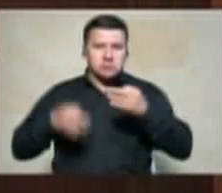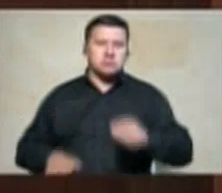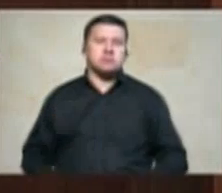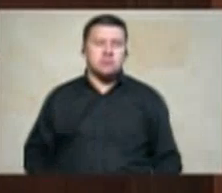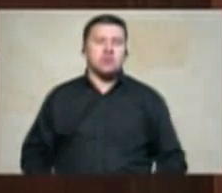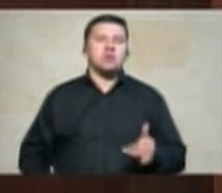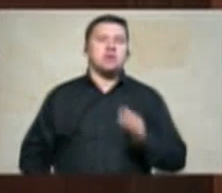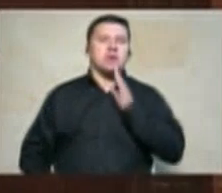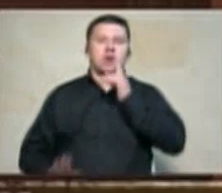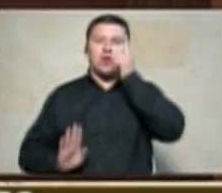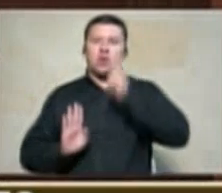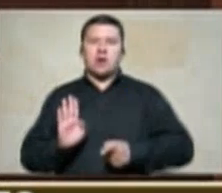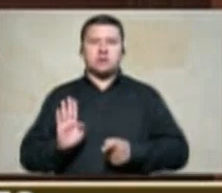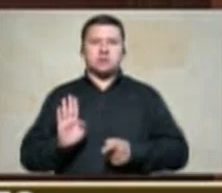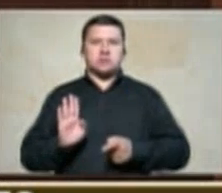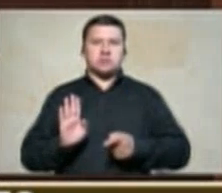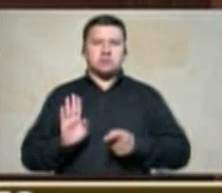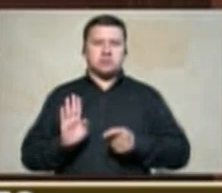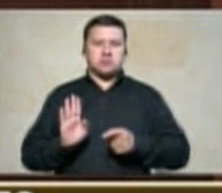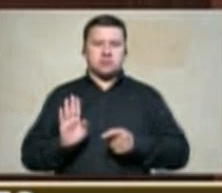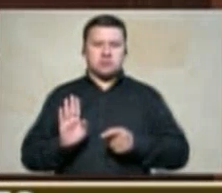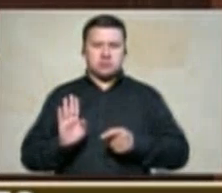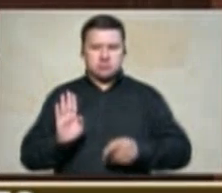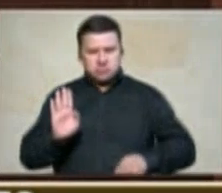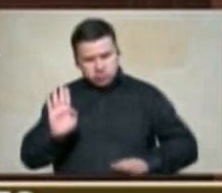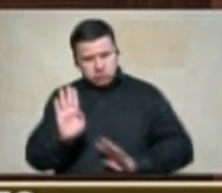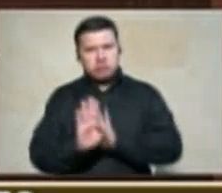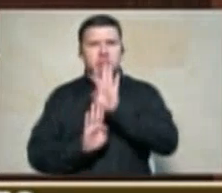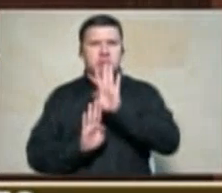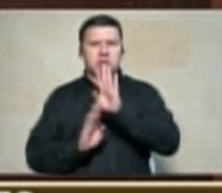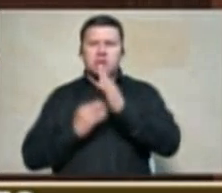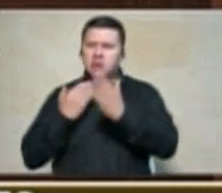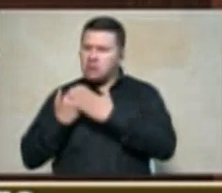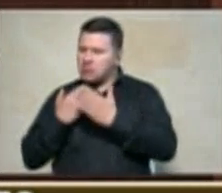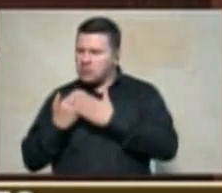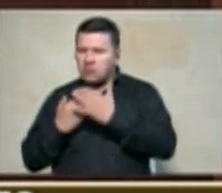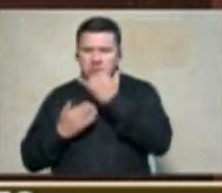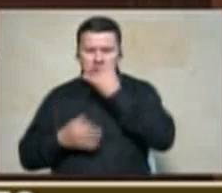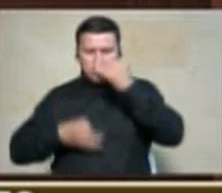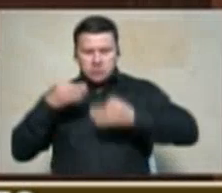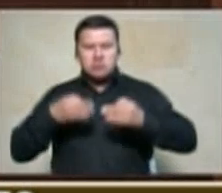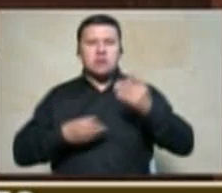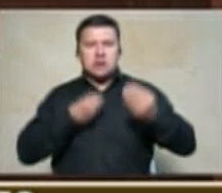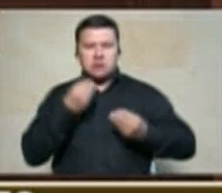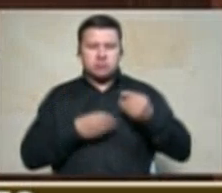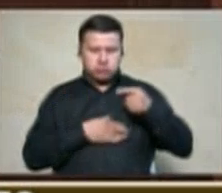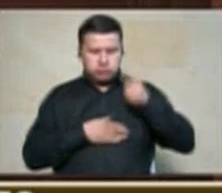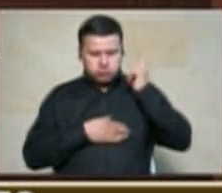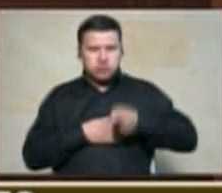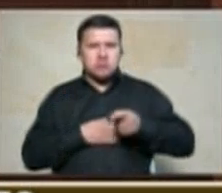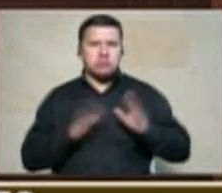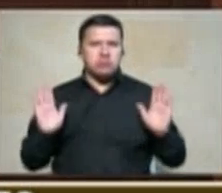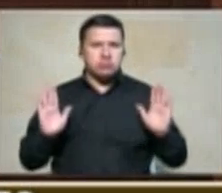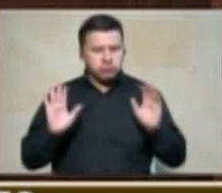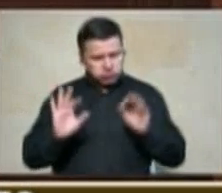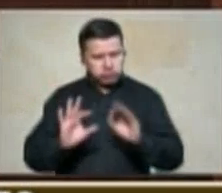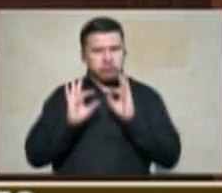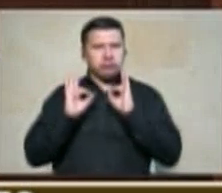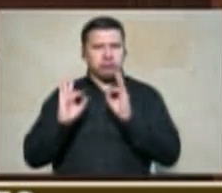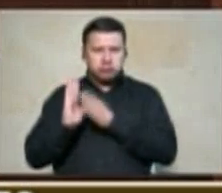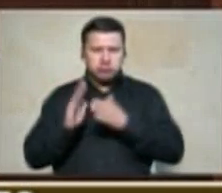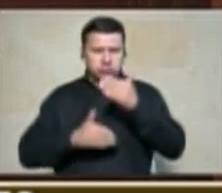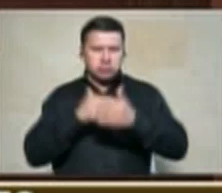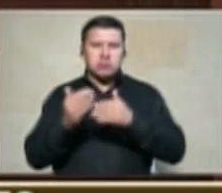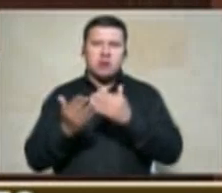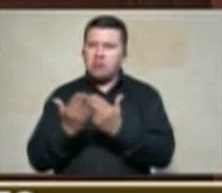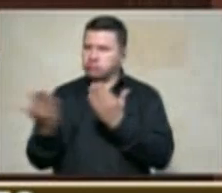hoy son los jueces de la República, a través de sus pronunciamientos y fallos, quienes lo hacen, con la garantía procesal